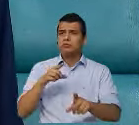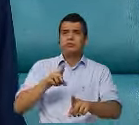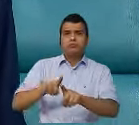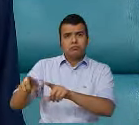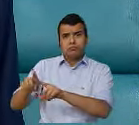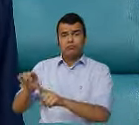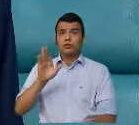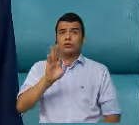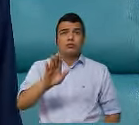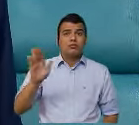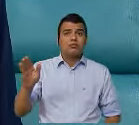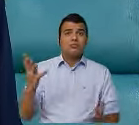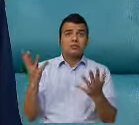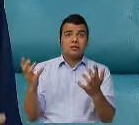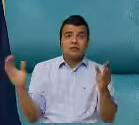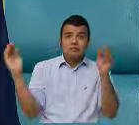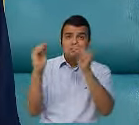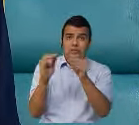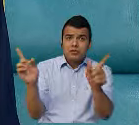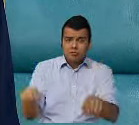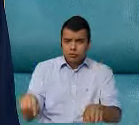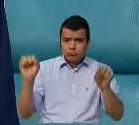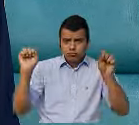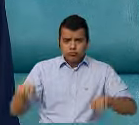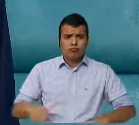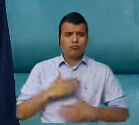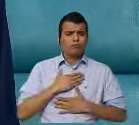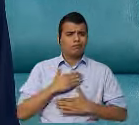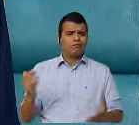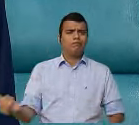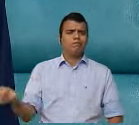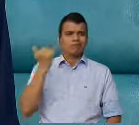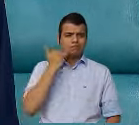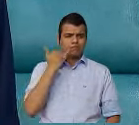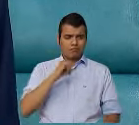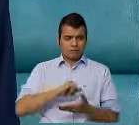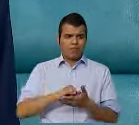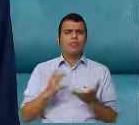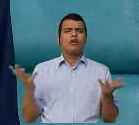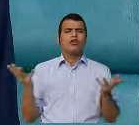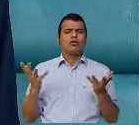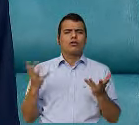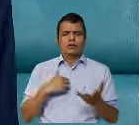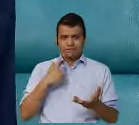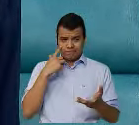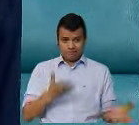inquietudes. Y si quieren, también nos pueden llamar a las líneas telefónicas, pero a las fijas 5